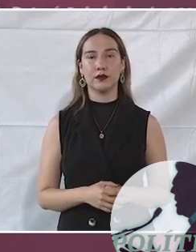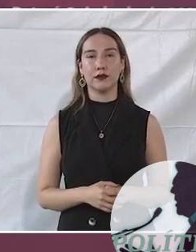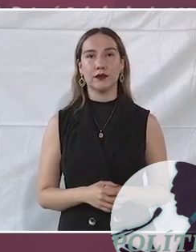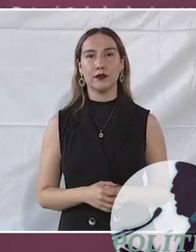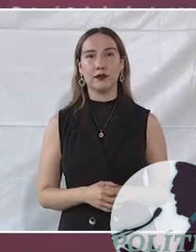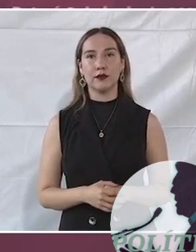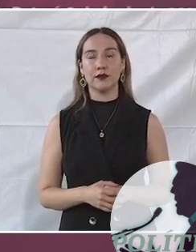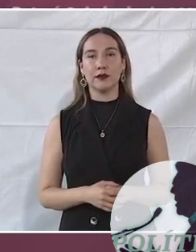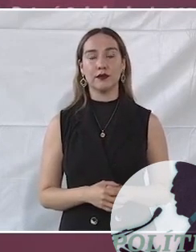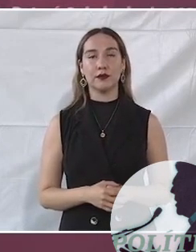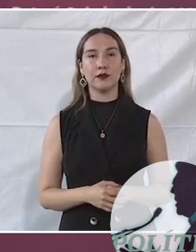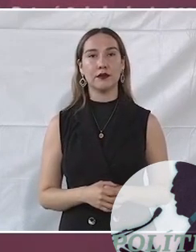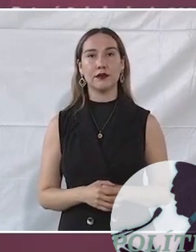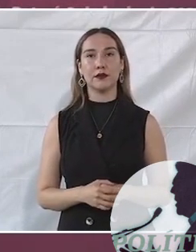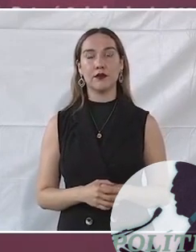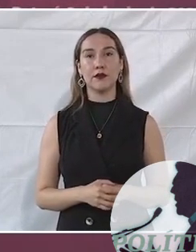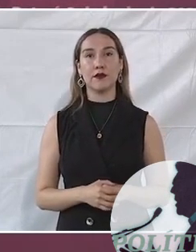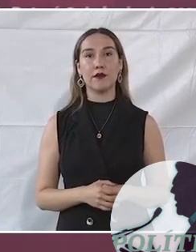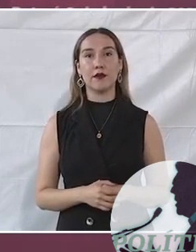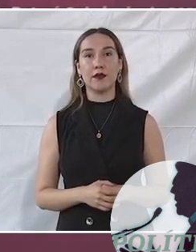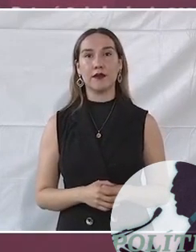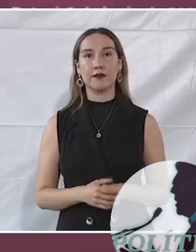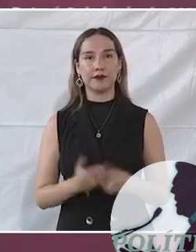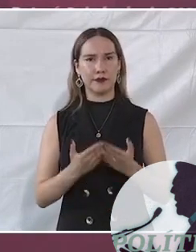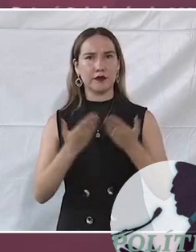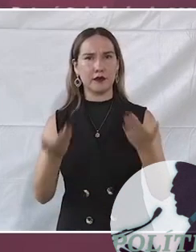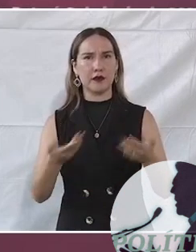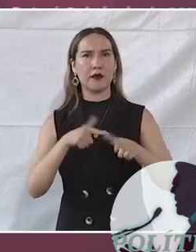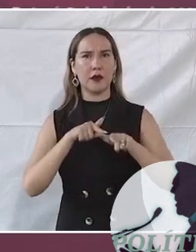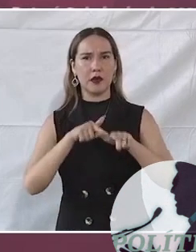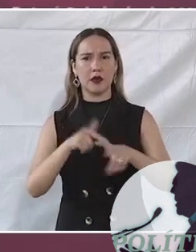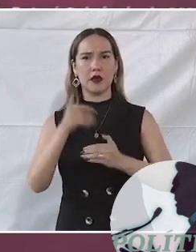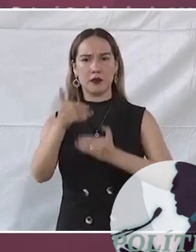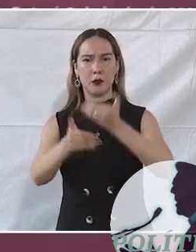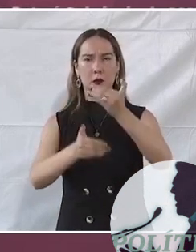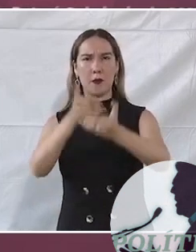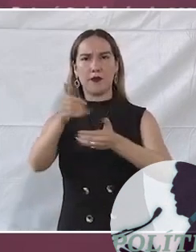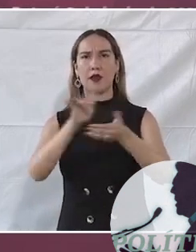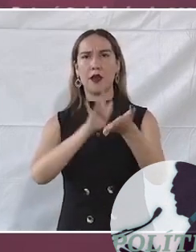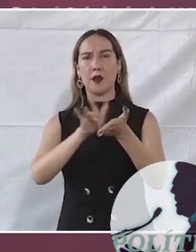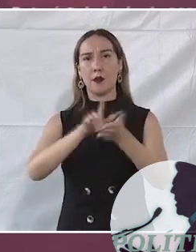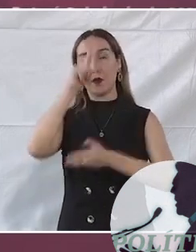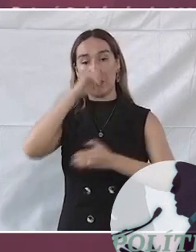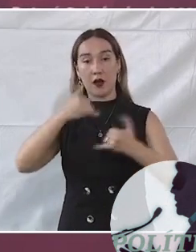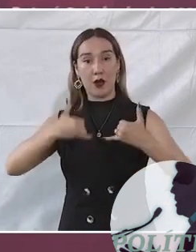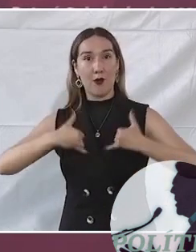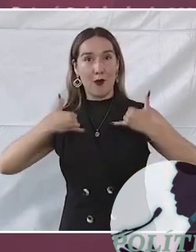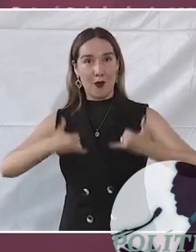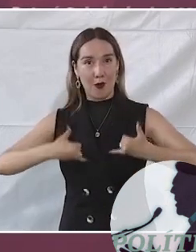Como aquí se mencionó, va a continuar el programa Jóvenes Construyendo el